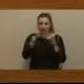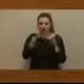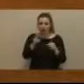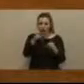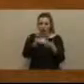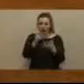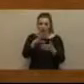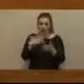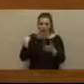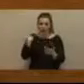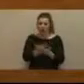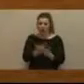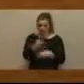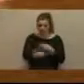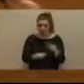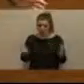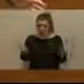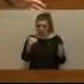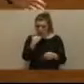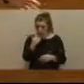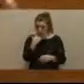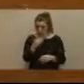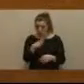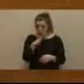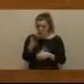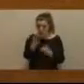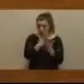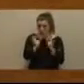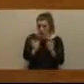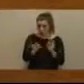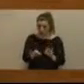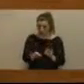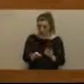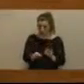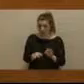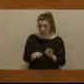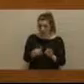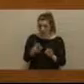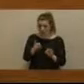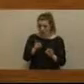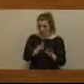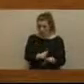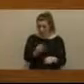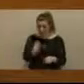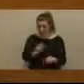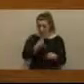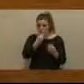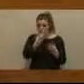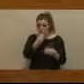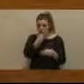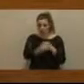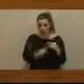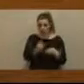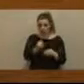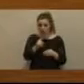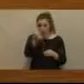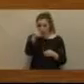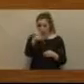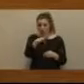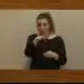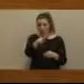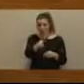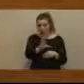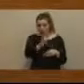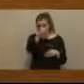aquí para estudiar eso, más allá de ir al juzgado? No, no lo han hecho. ¿Y sabe por qué, señor